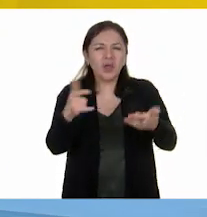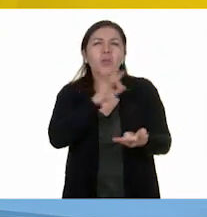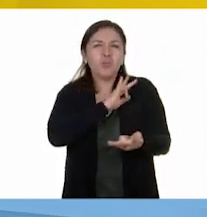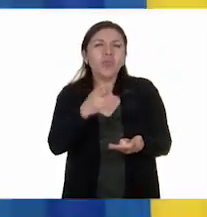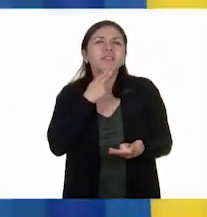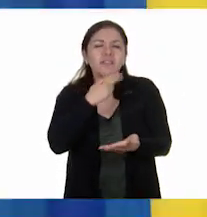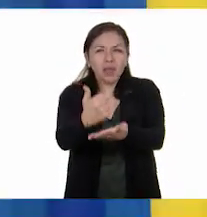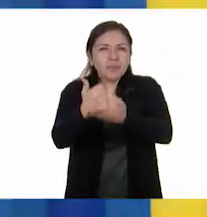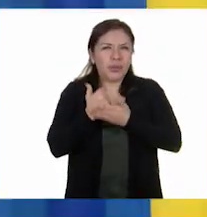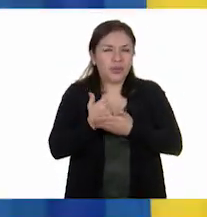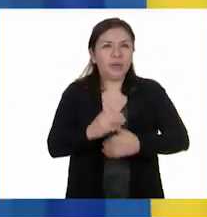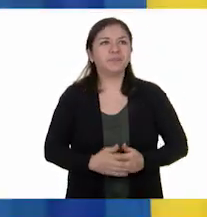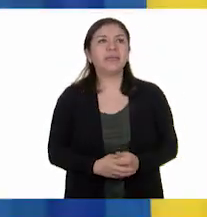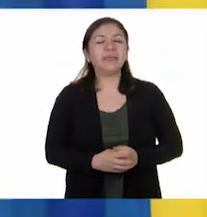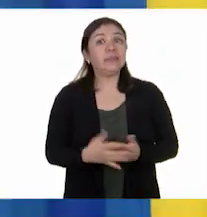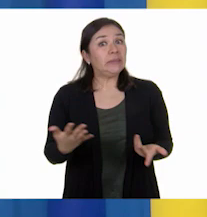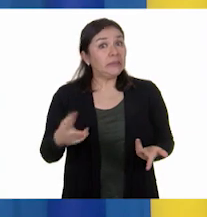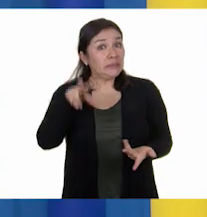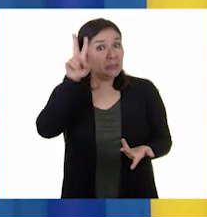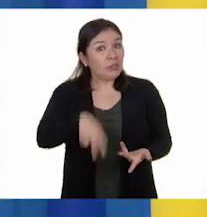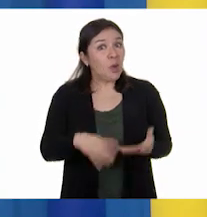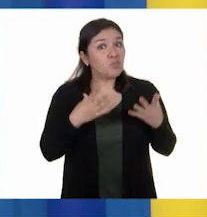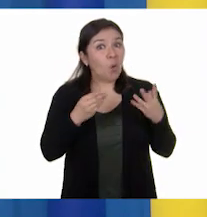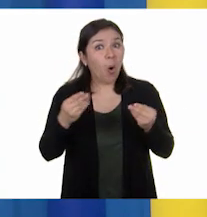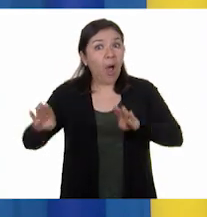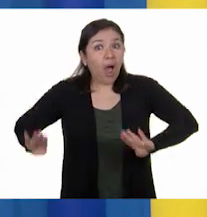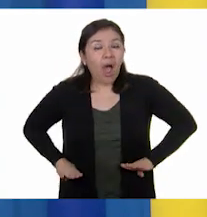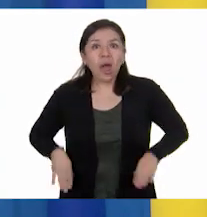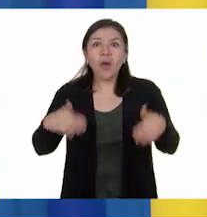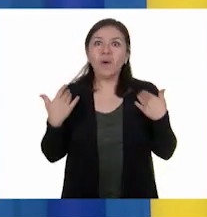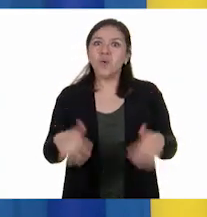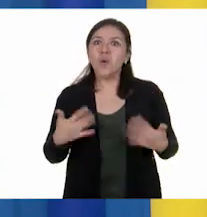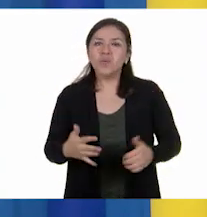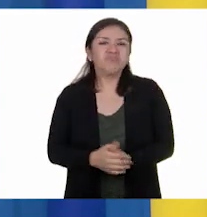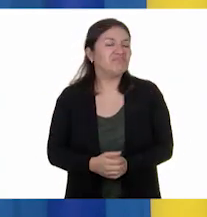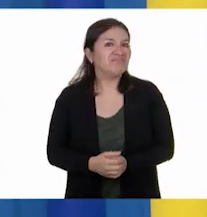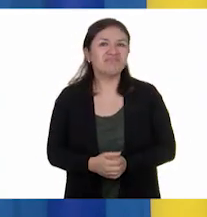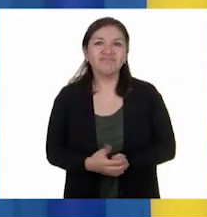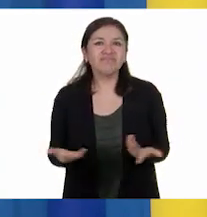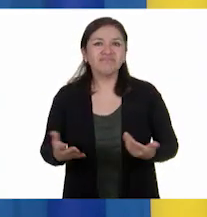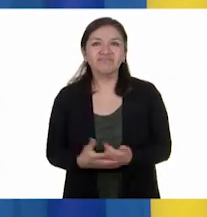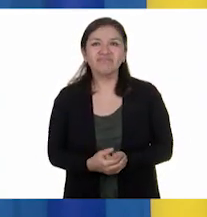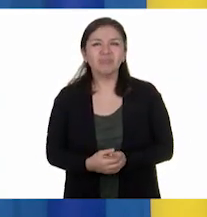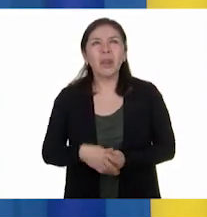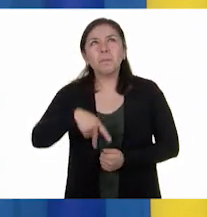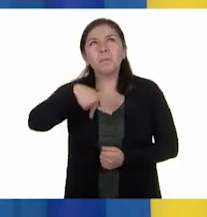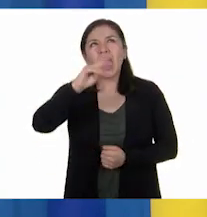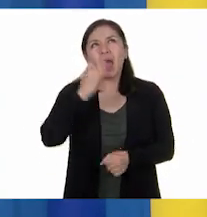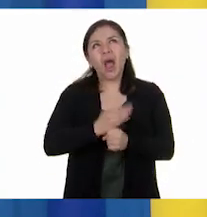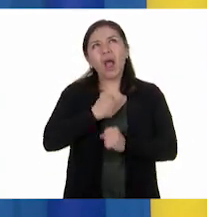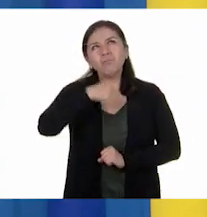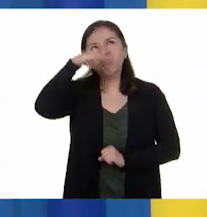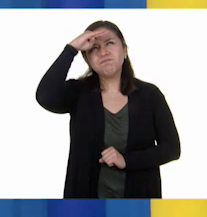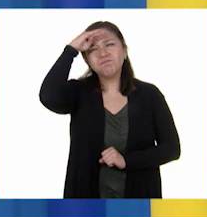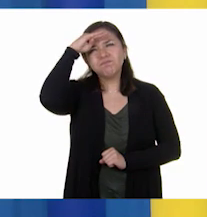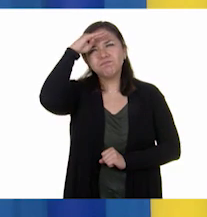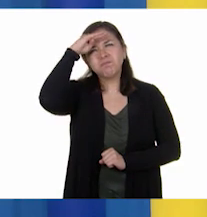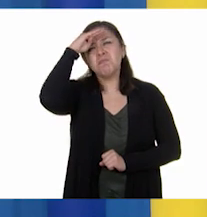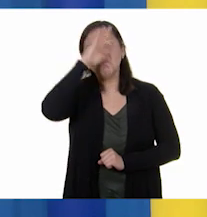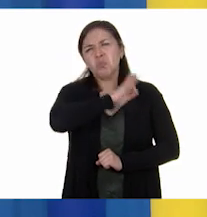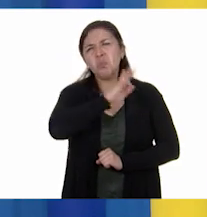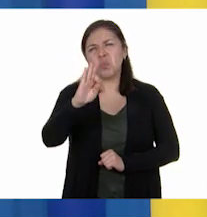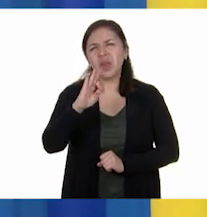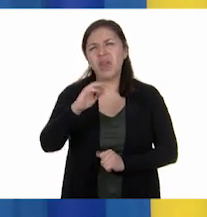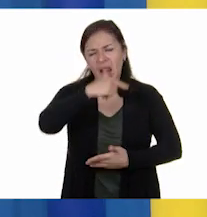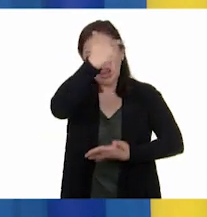respuesta. Pues es que son muchas características, Gaby, muchas. Pero, bueno, sí las